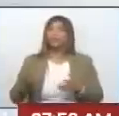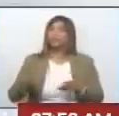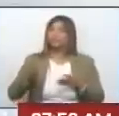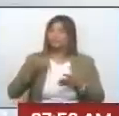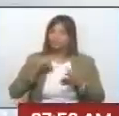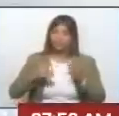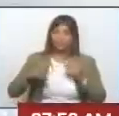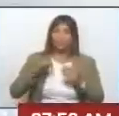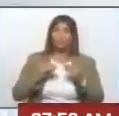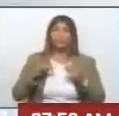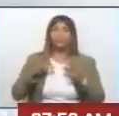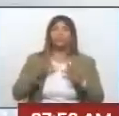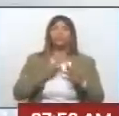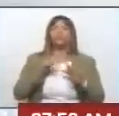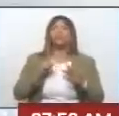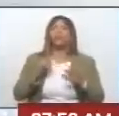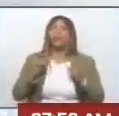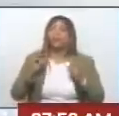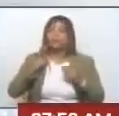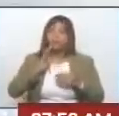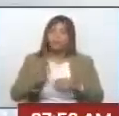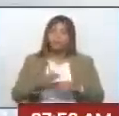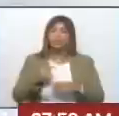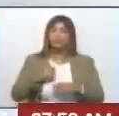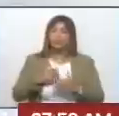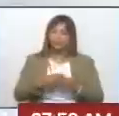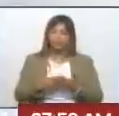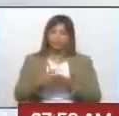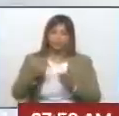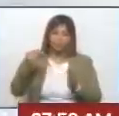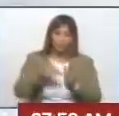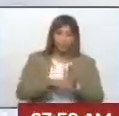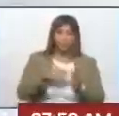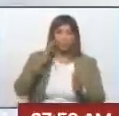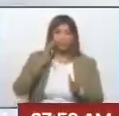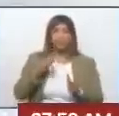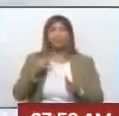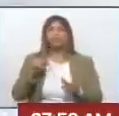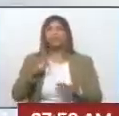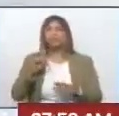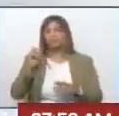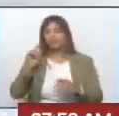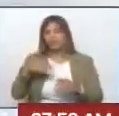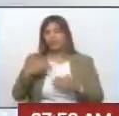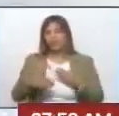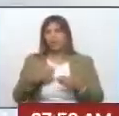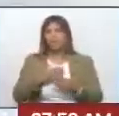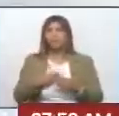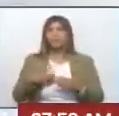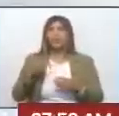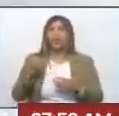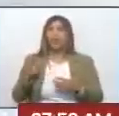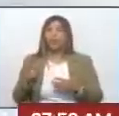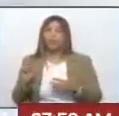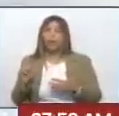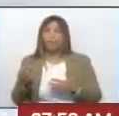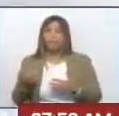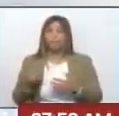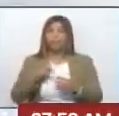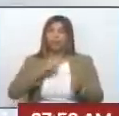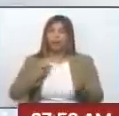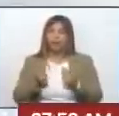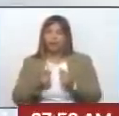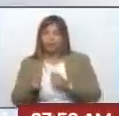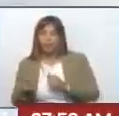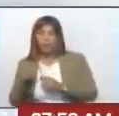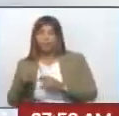la doctrina militar. Yo he venido estudiando la doctrina militar desde Obama, que fue el que comenzó a cambiar